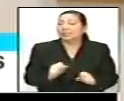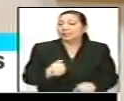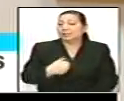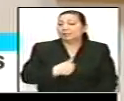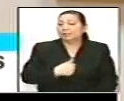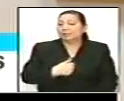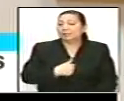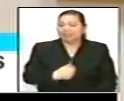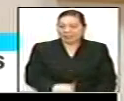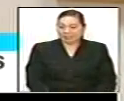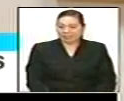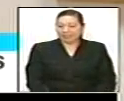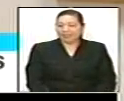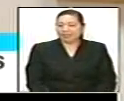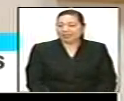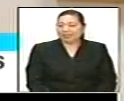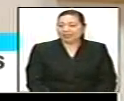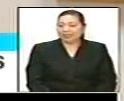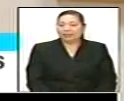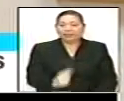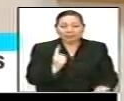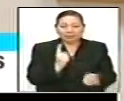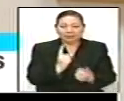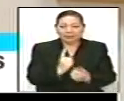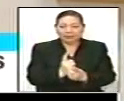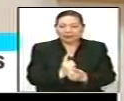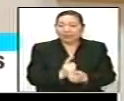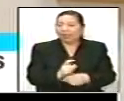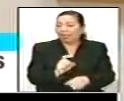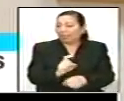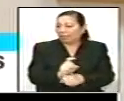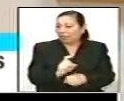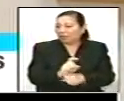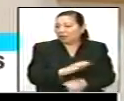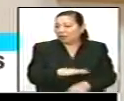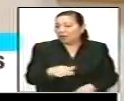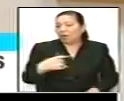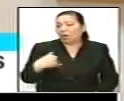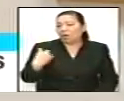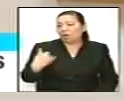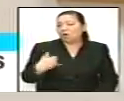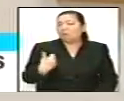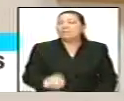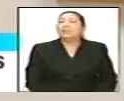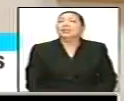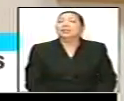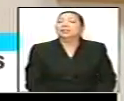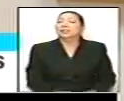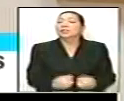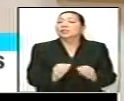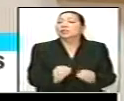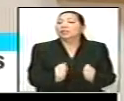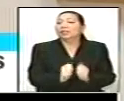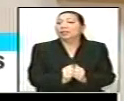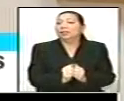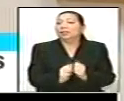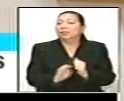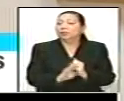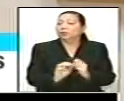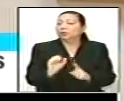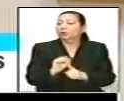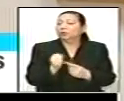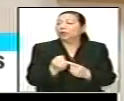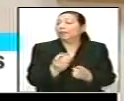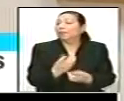Asimismo, el enfocarse en educar a los niños, niñas y adolescentes justamente es consolidar una